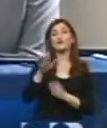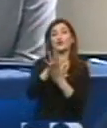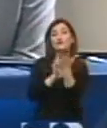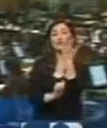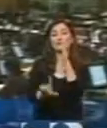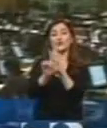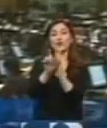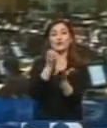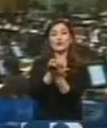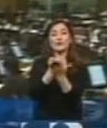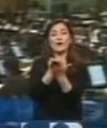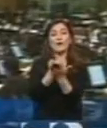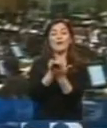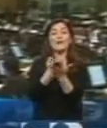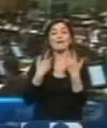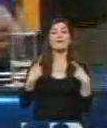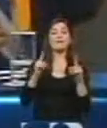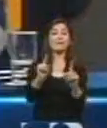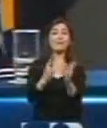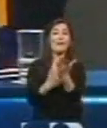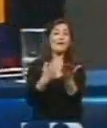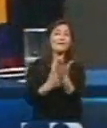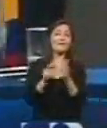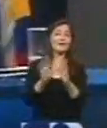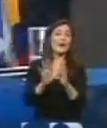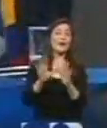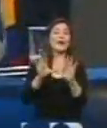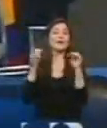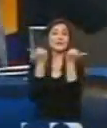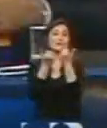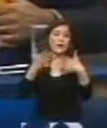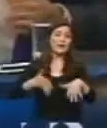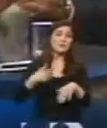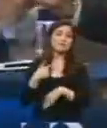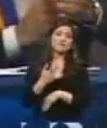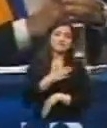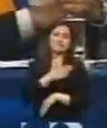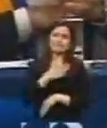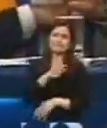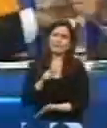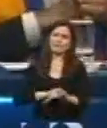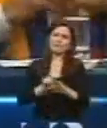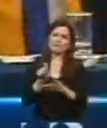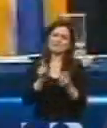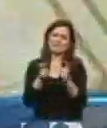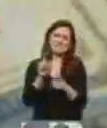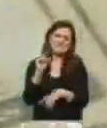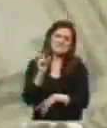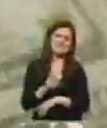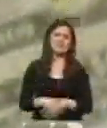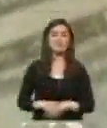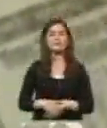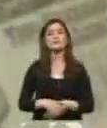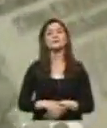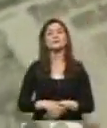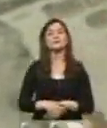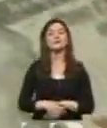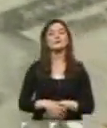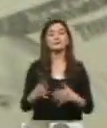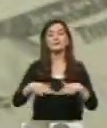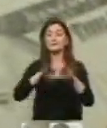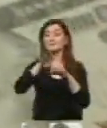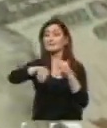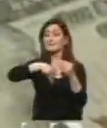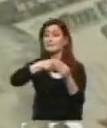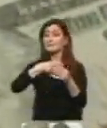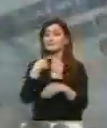de ley económica que se discute en la Asamblea. Dijo tener confianza en que se apruebe, sin mayores cambios. Esta importante inversión